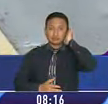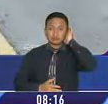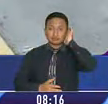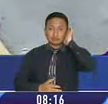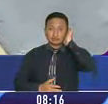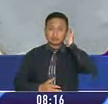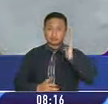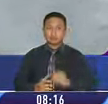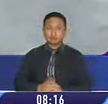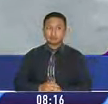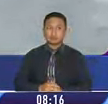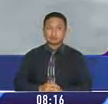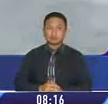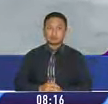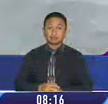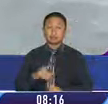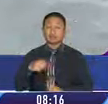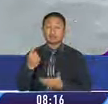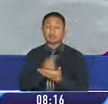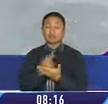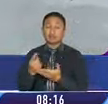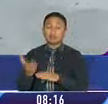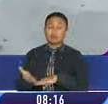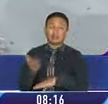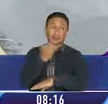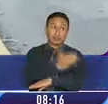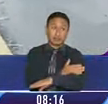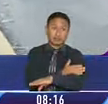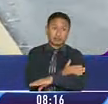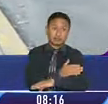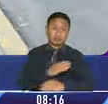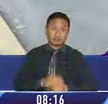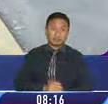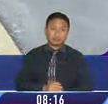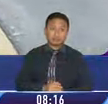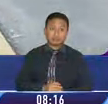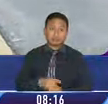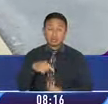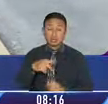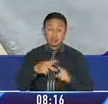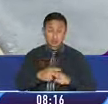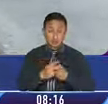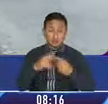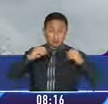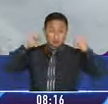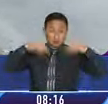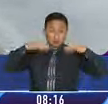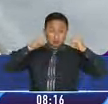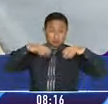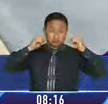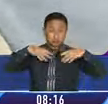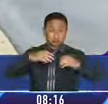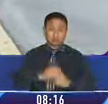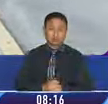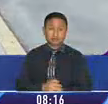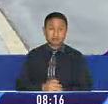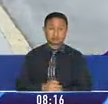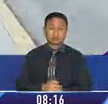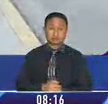Justamente hace pocas semanas, cuando hubo las fuertes lluvias, aquí hubo